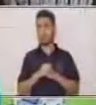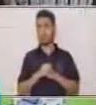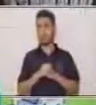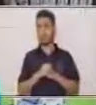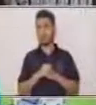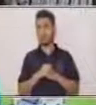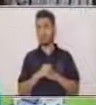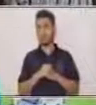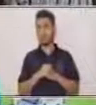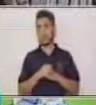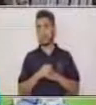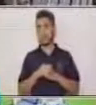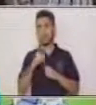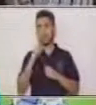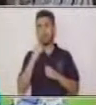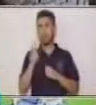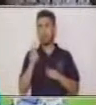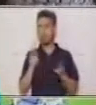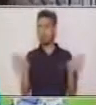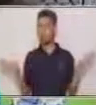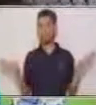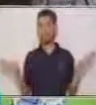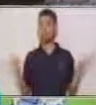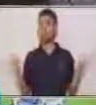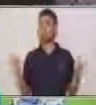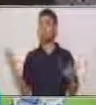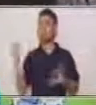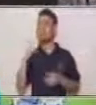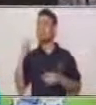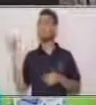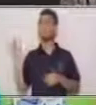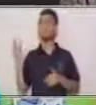dos triángulos pequeños a la orilla, estamos formando un